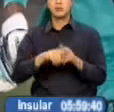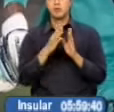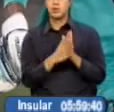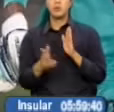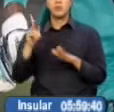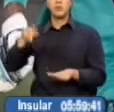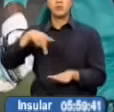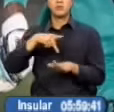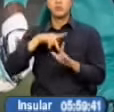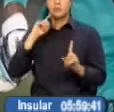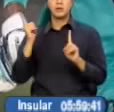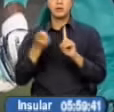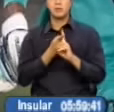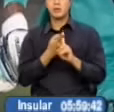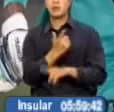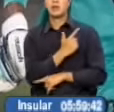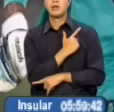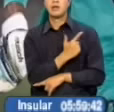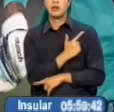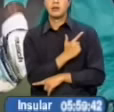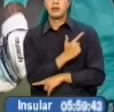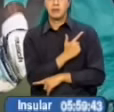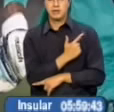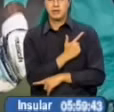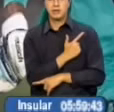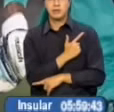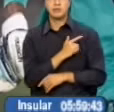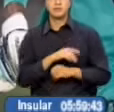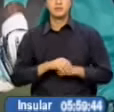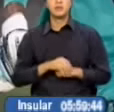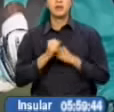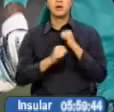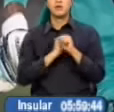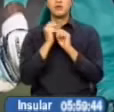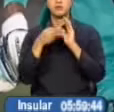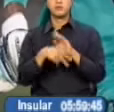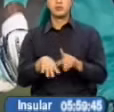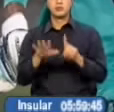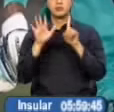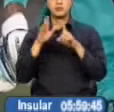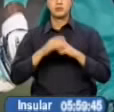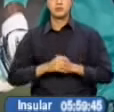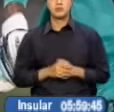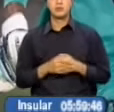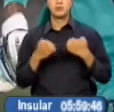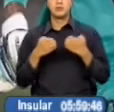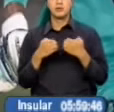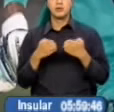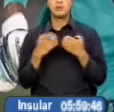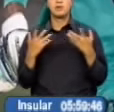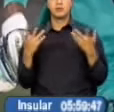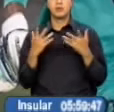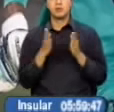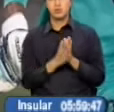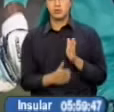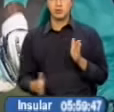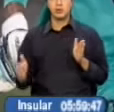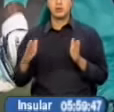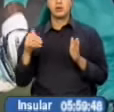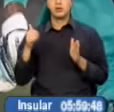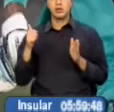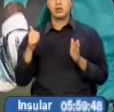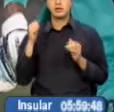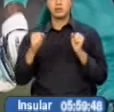profesionalmente en primera división con liga deportiva universitaria de quito en el año 2006 equipo donde además de permanecer durante diez